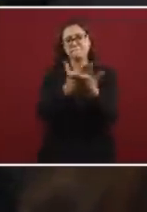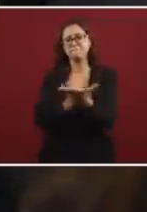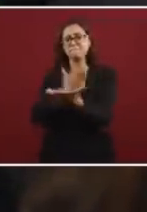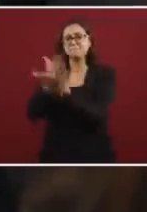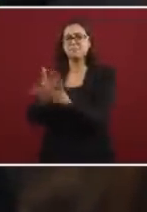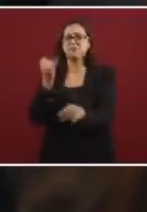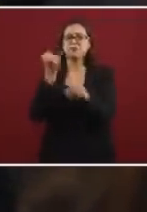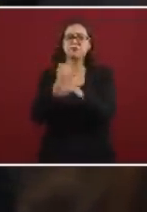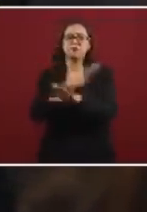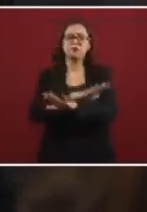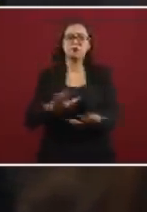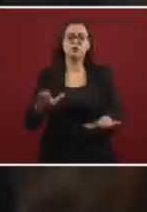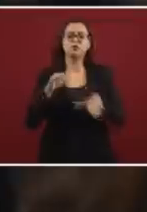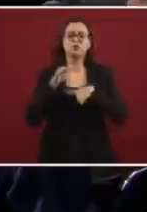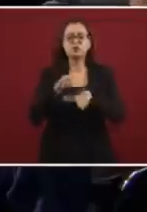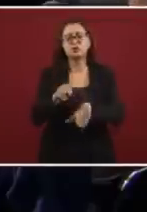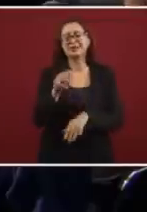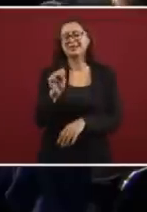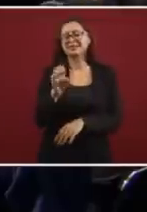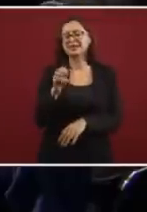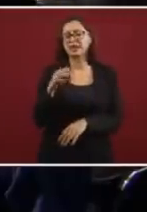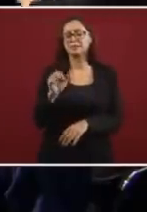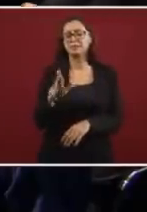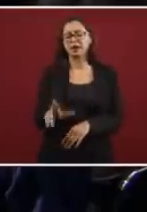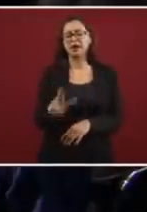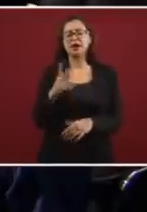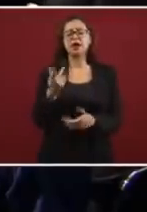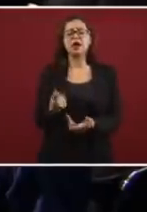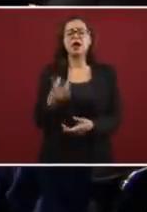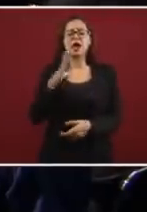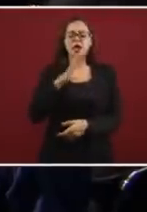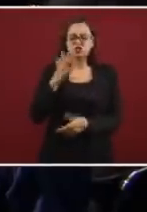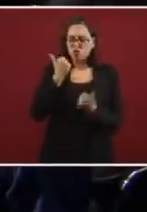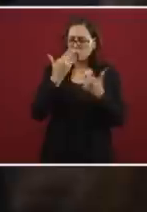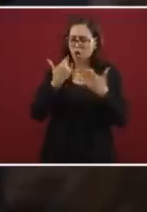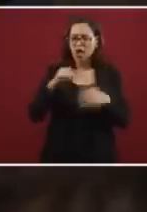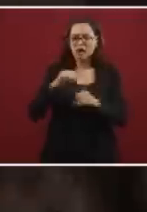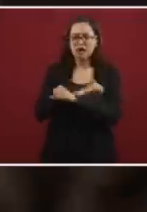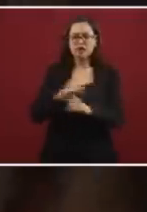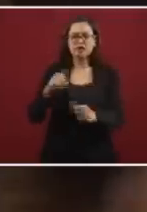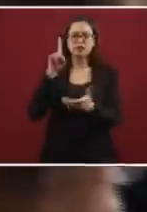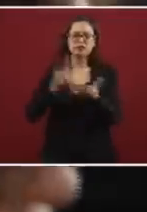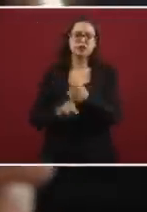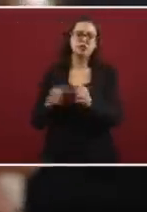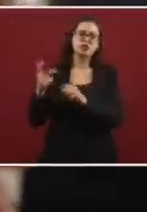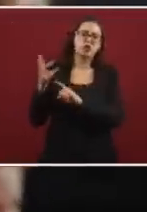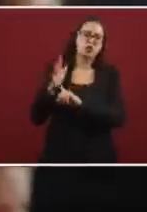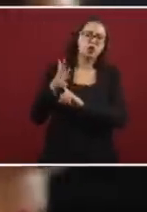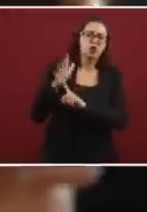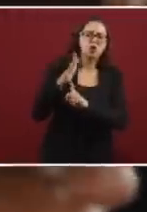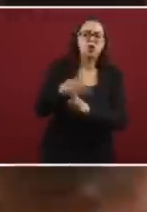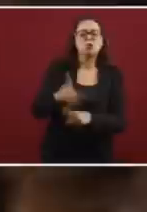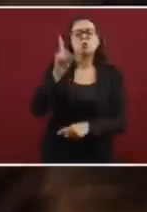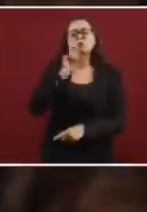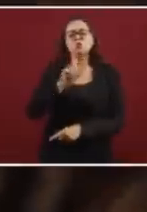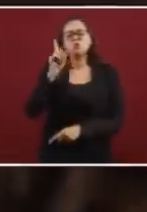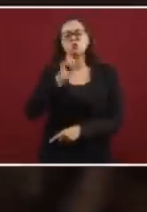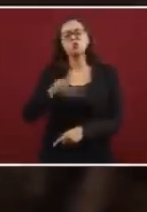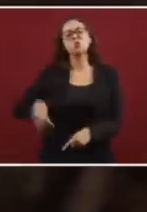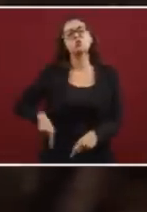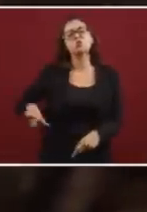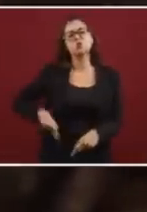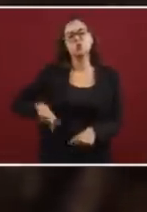informe que había hecho la marina en donde descartaba explosivos en el helicóptero donde murió la gobernadora de puebla